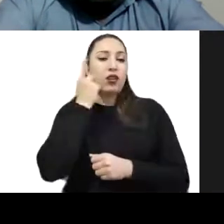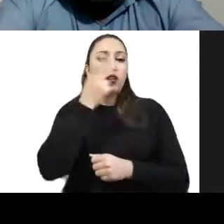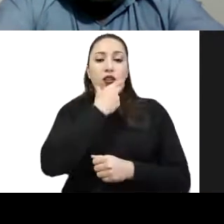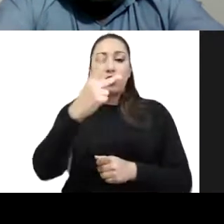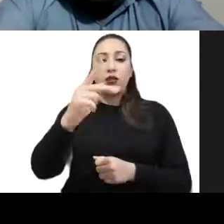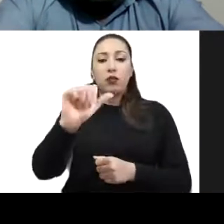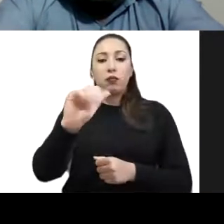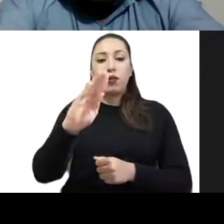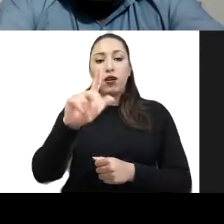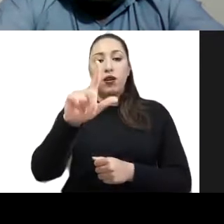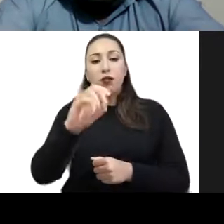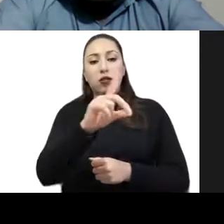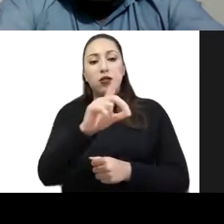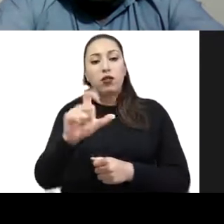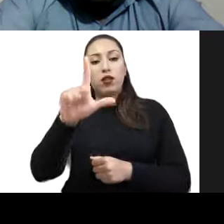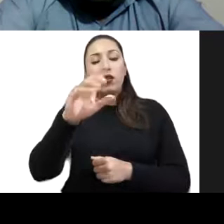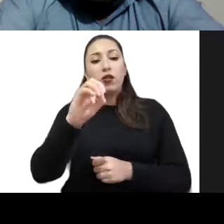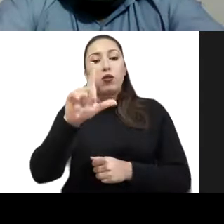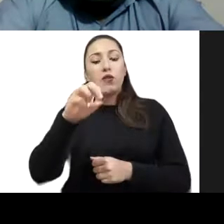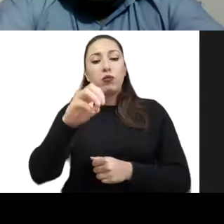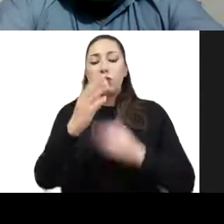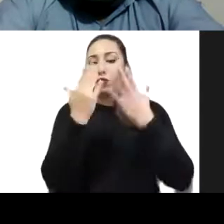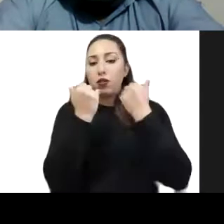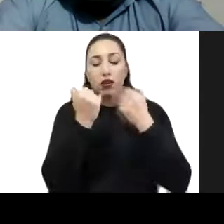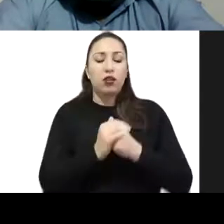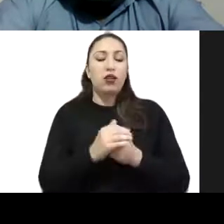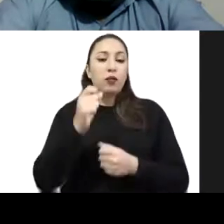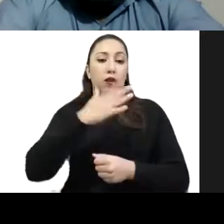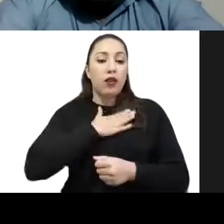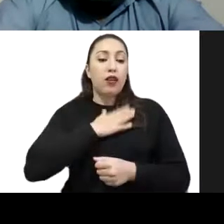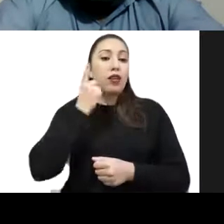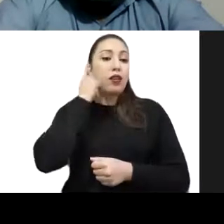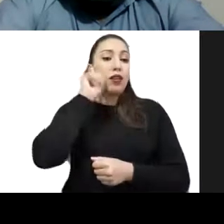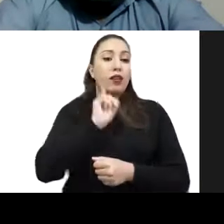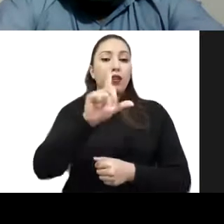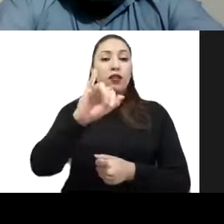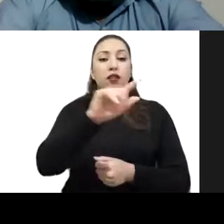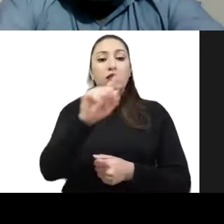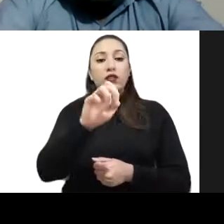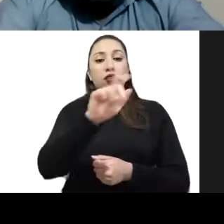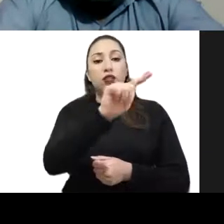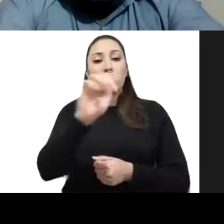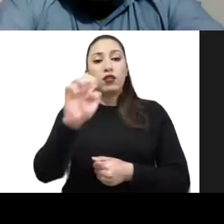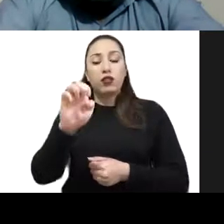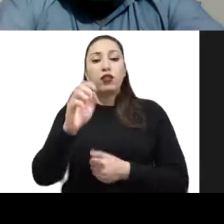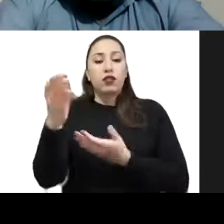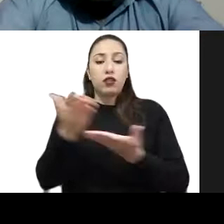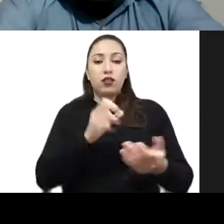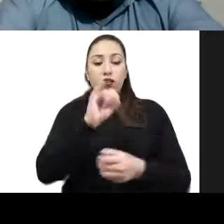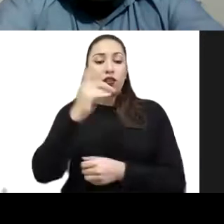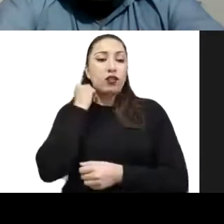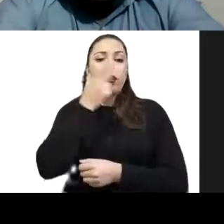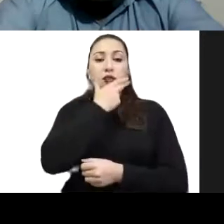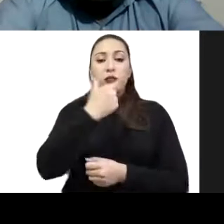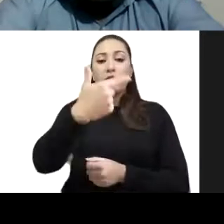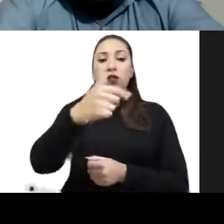del Olmo, no está. La de la Voz, Lisette Clavel Sánchez, presente. Diputado Jorge Gaviño